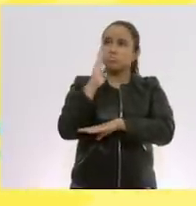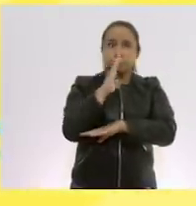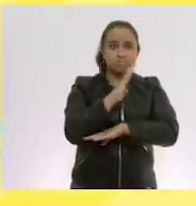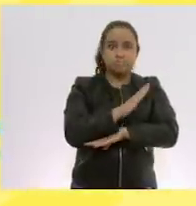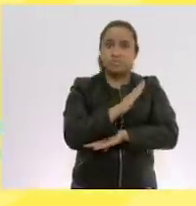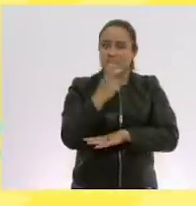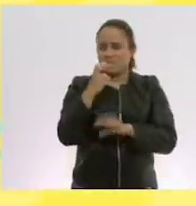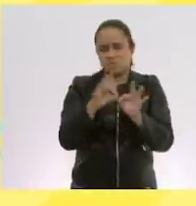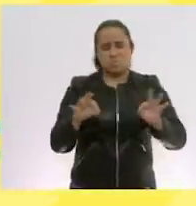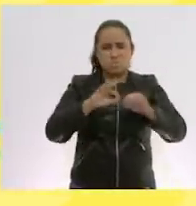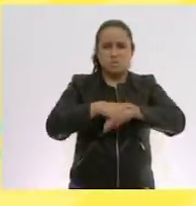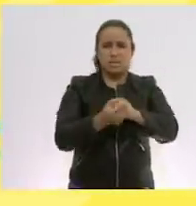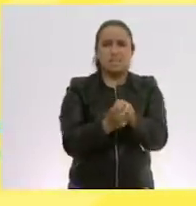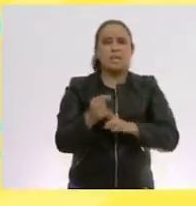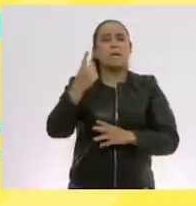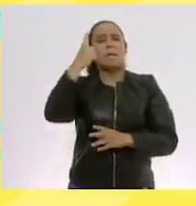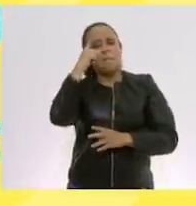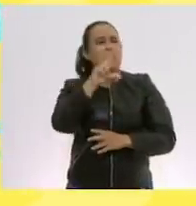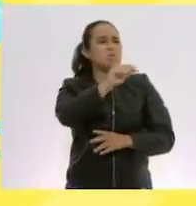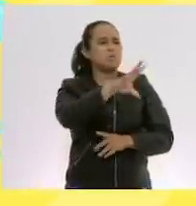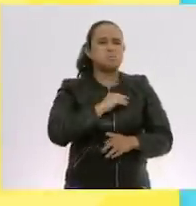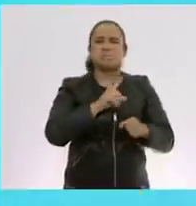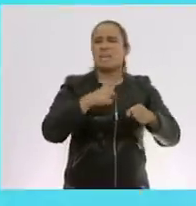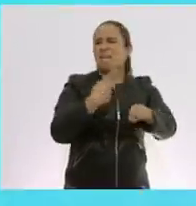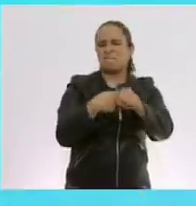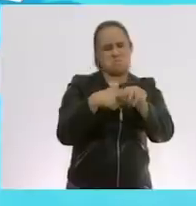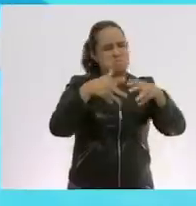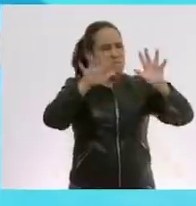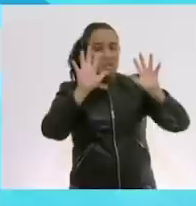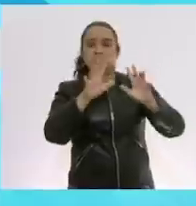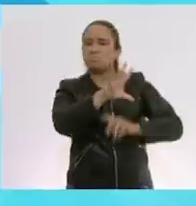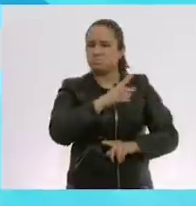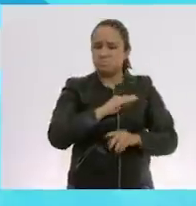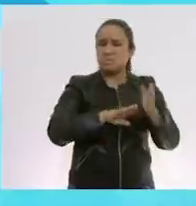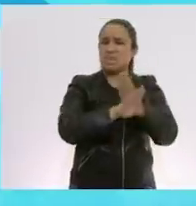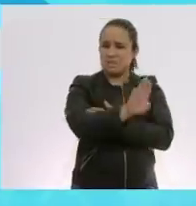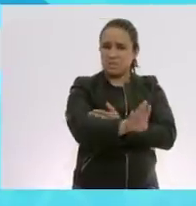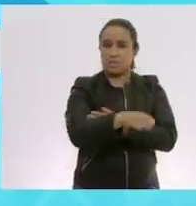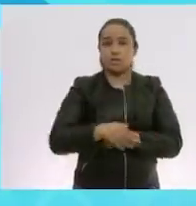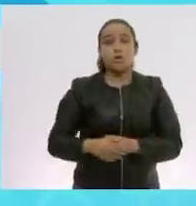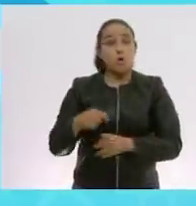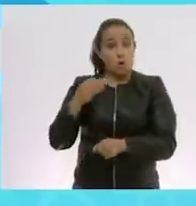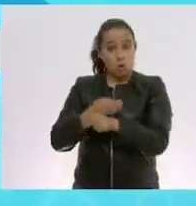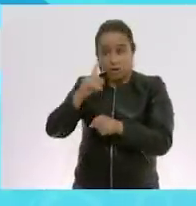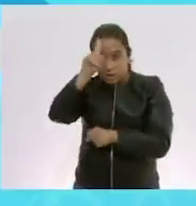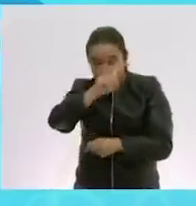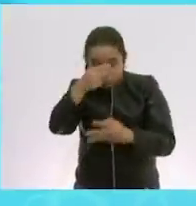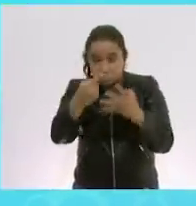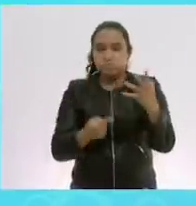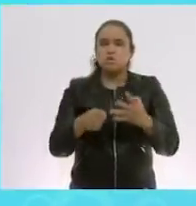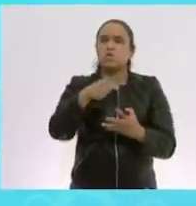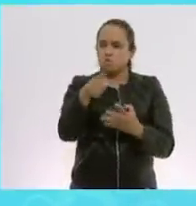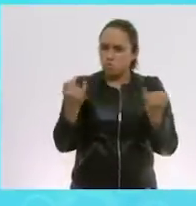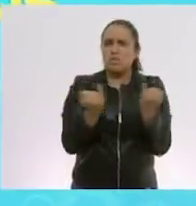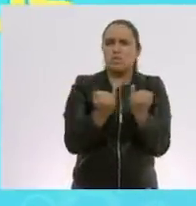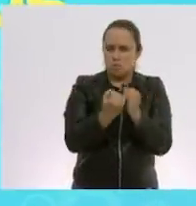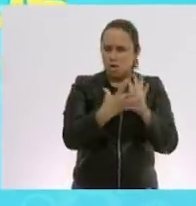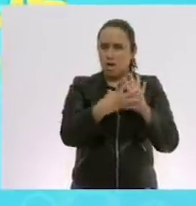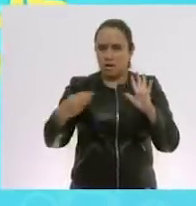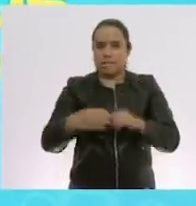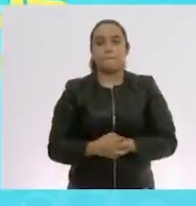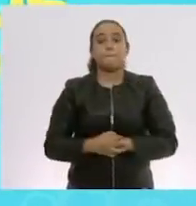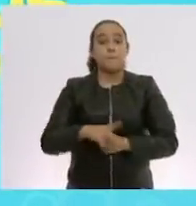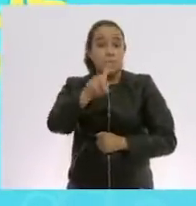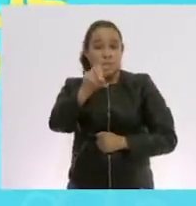es importante para prevenir cualquier enfermedad. Sigue estos pasos para hacerlo correctamente. Moja